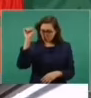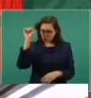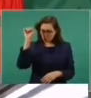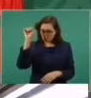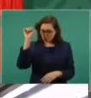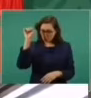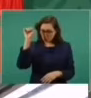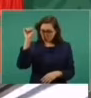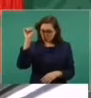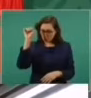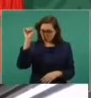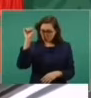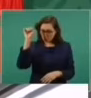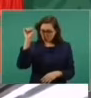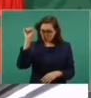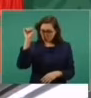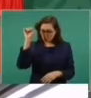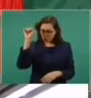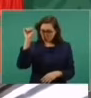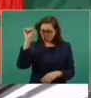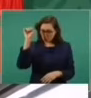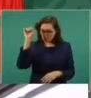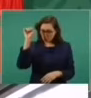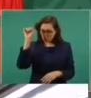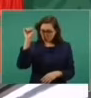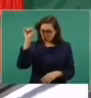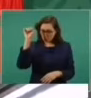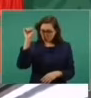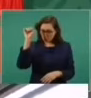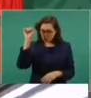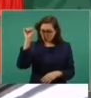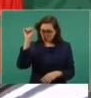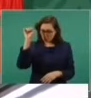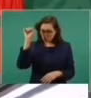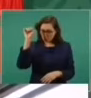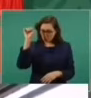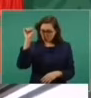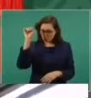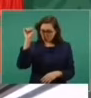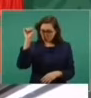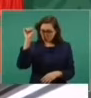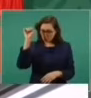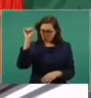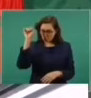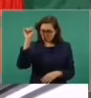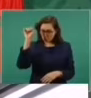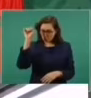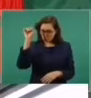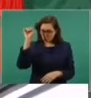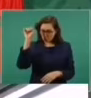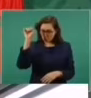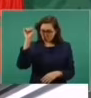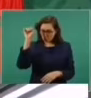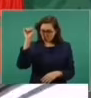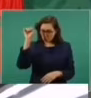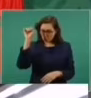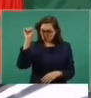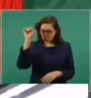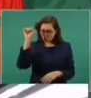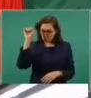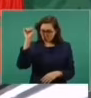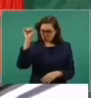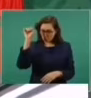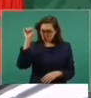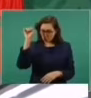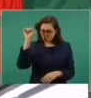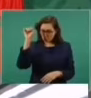Obrador, el presidente de México, es humanista, ¿sí? Es liberal y humanista. Entonces, de